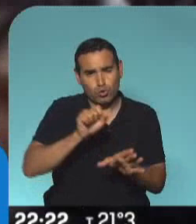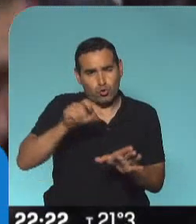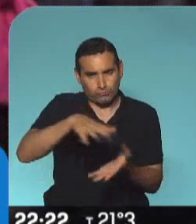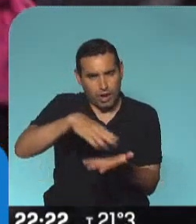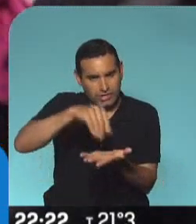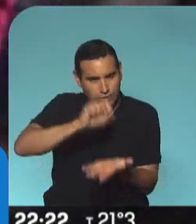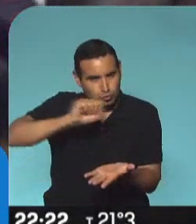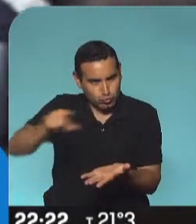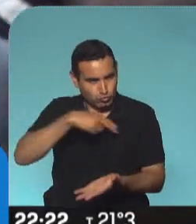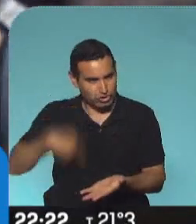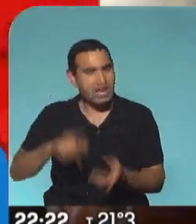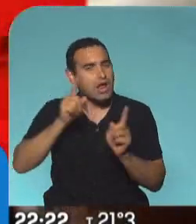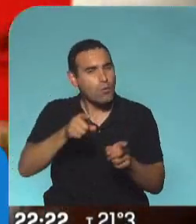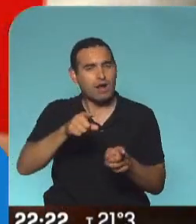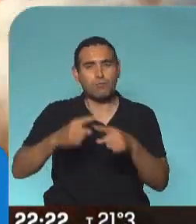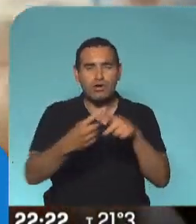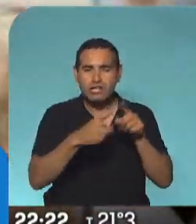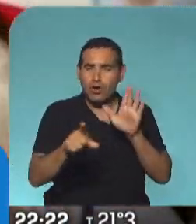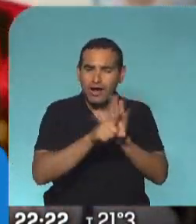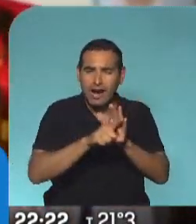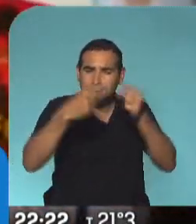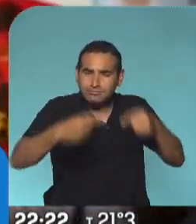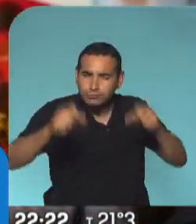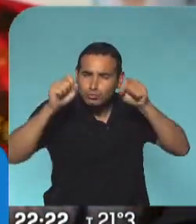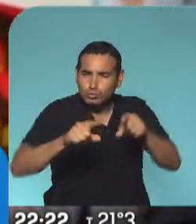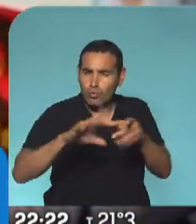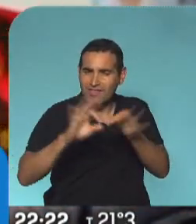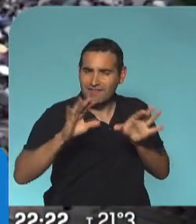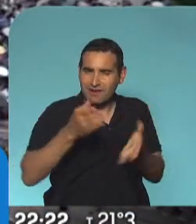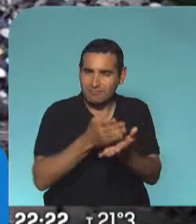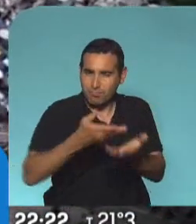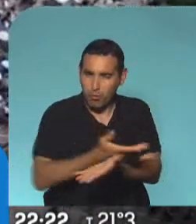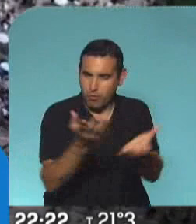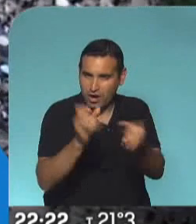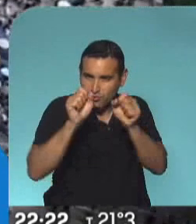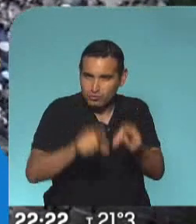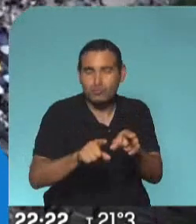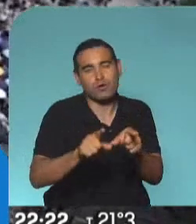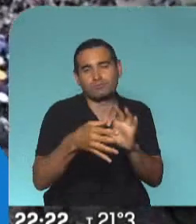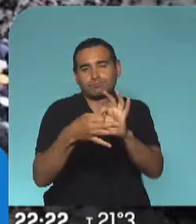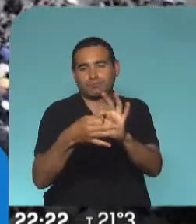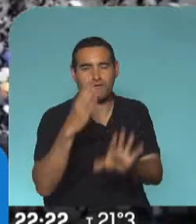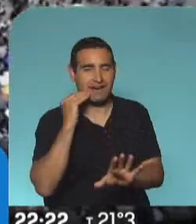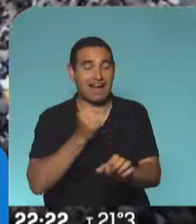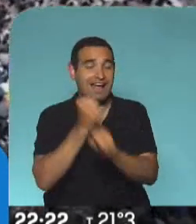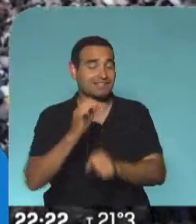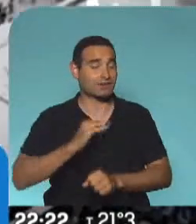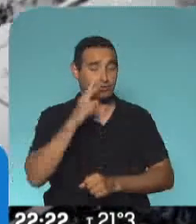tiene garantizado un régimen político, legal y de libertades públicas de inspiración británica hasta 2047.